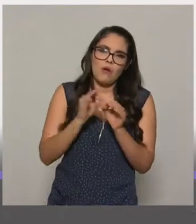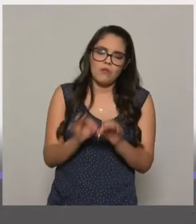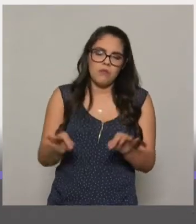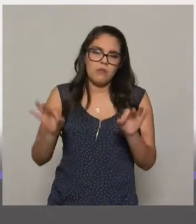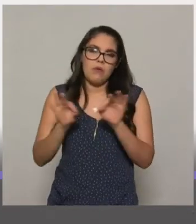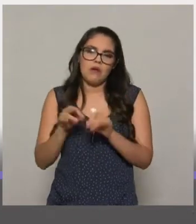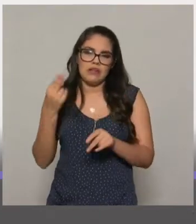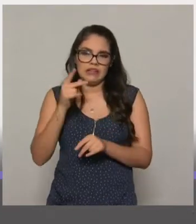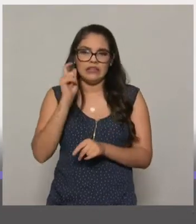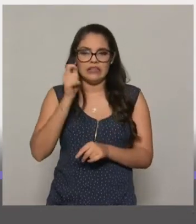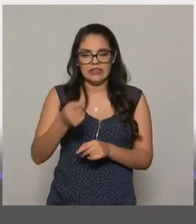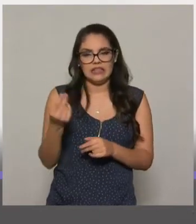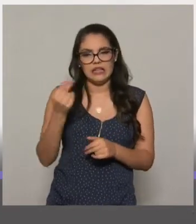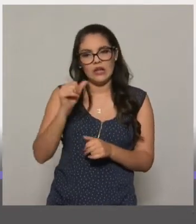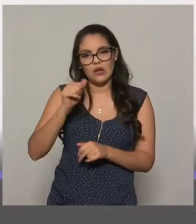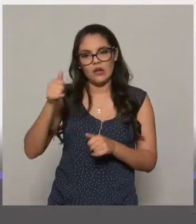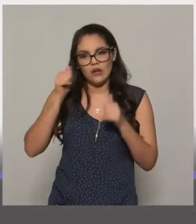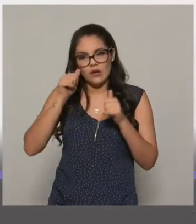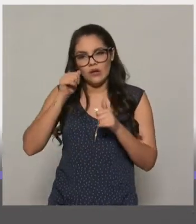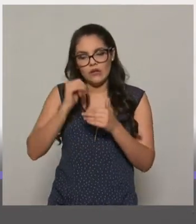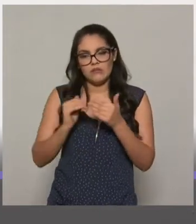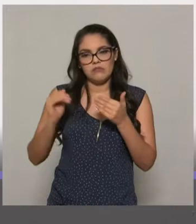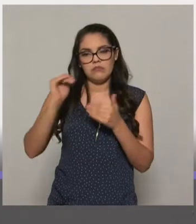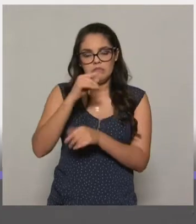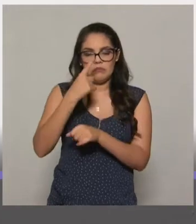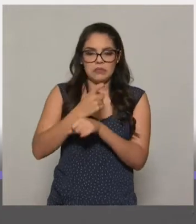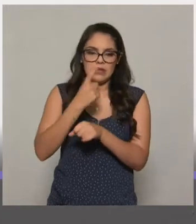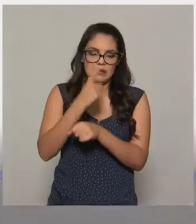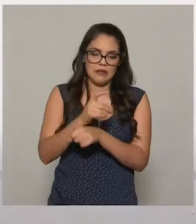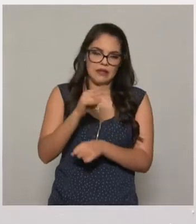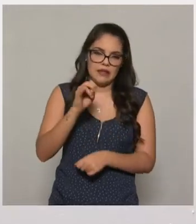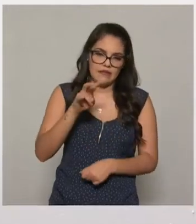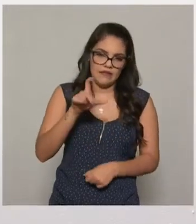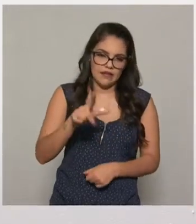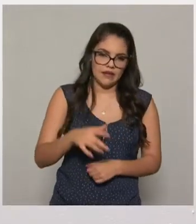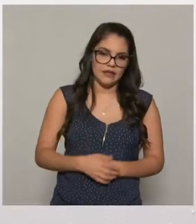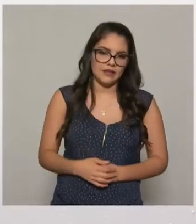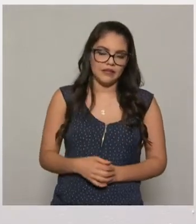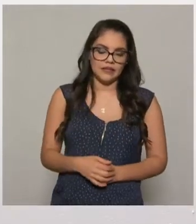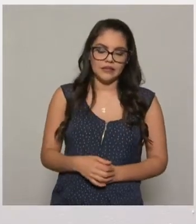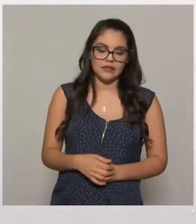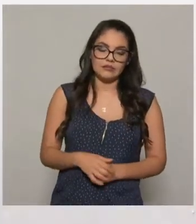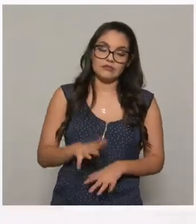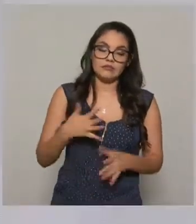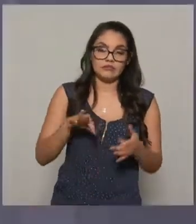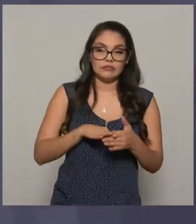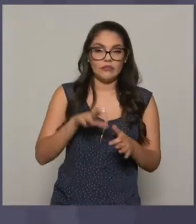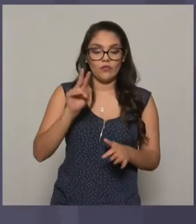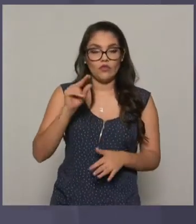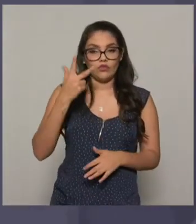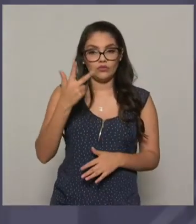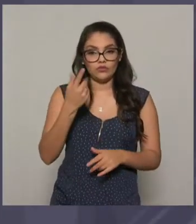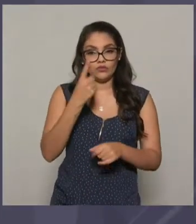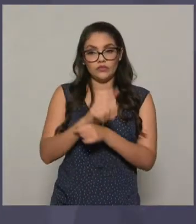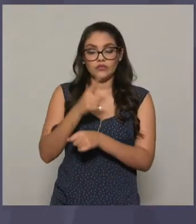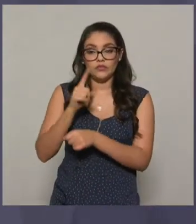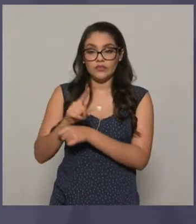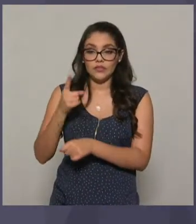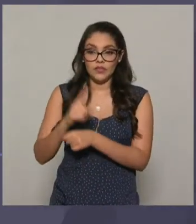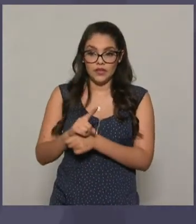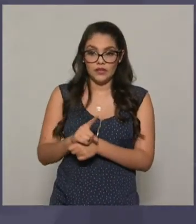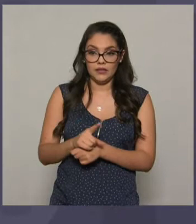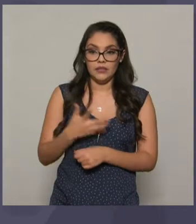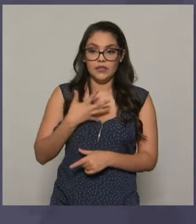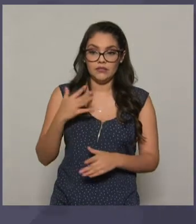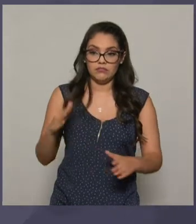que requieren los pacientes que les comentaba en un primer nivel, ¿no? Sí, hay un aproximado de 88 casos diariamente